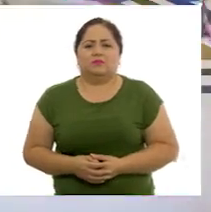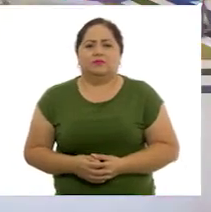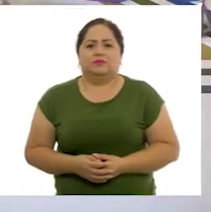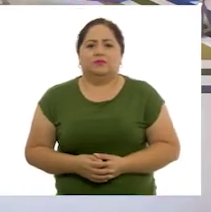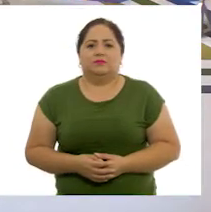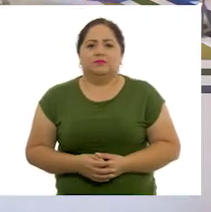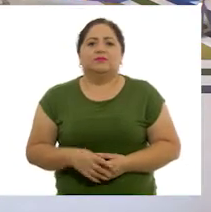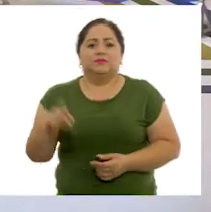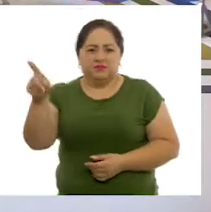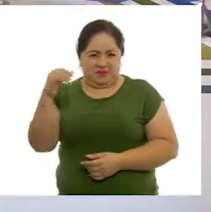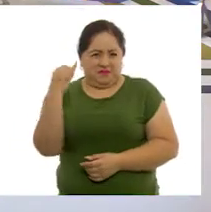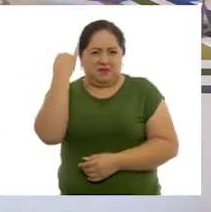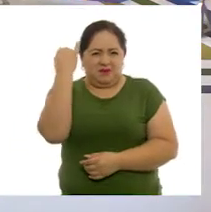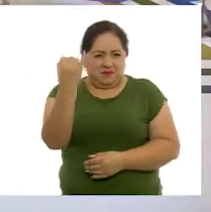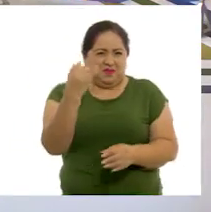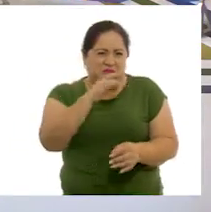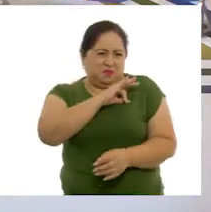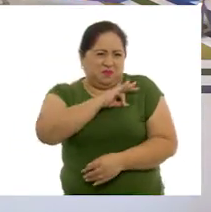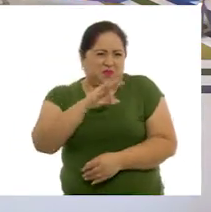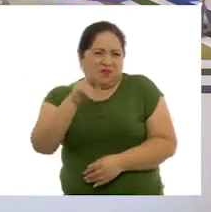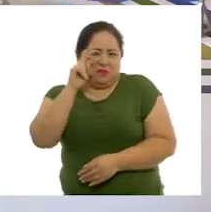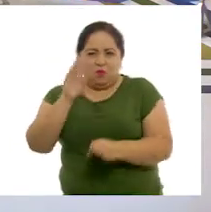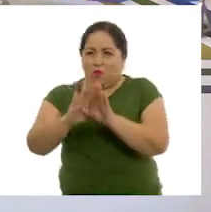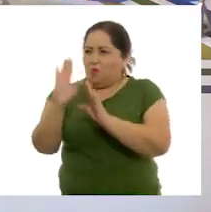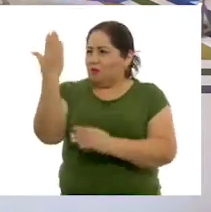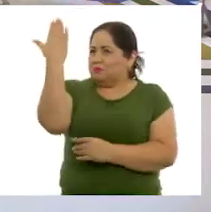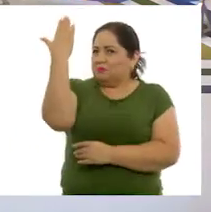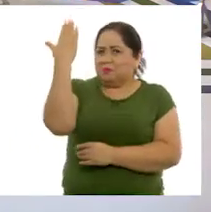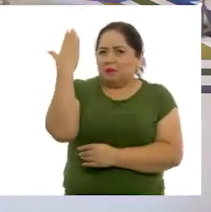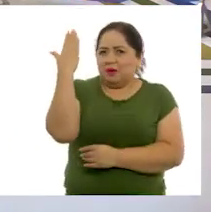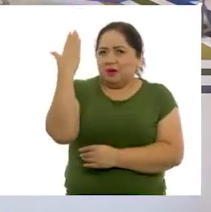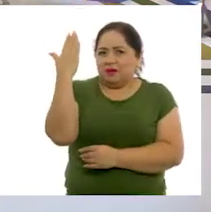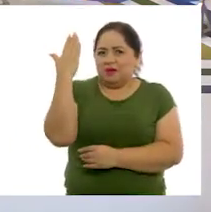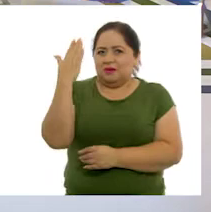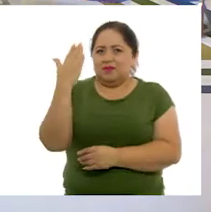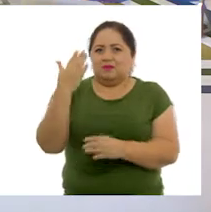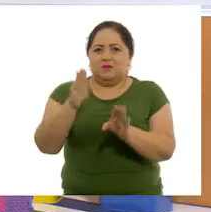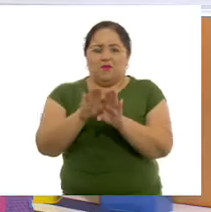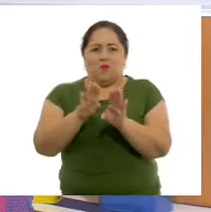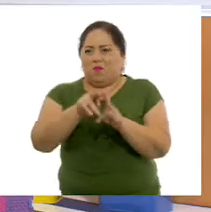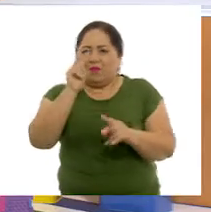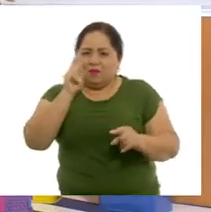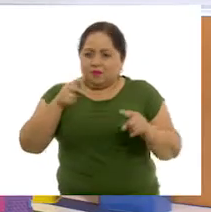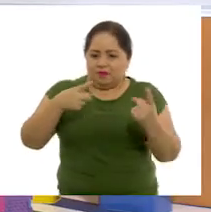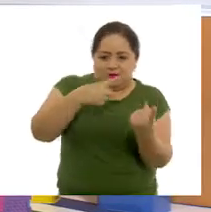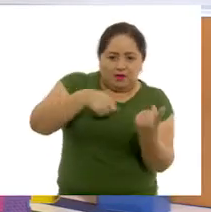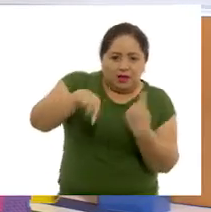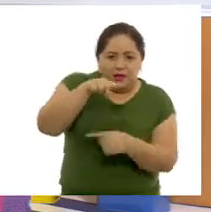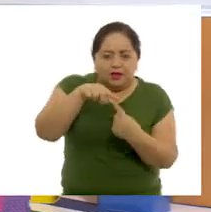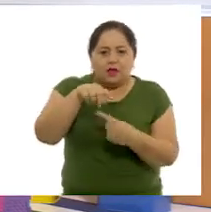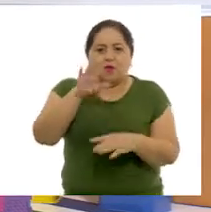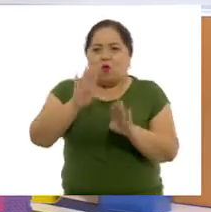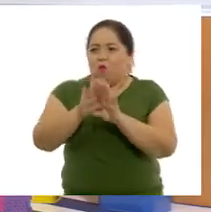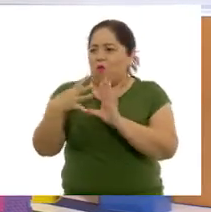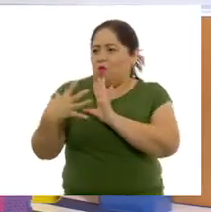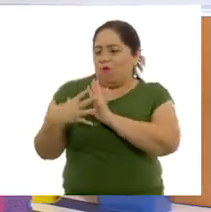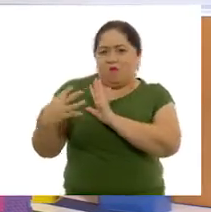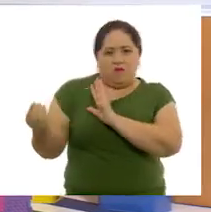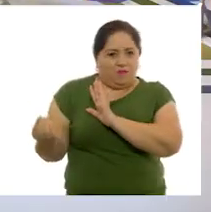¿Tú te habías imaginado estas posibilidades de jugar al espejo? Simetría por traslación, giratoria y por reflexión.